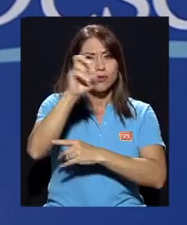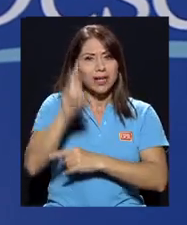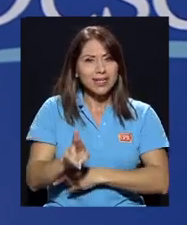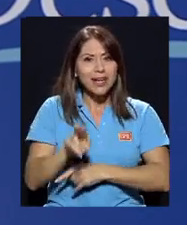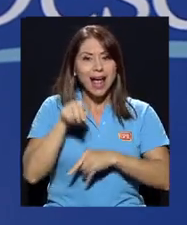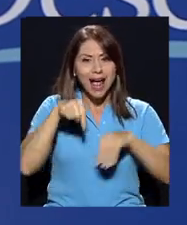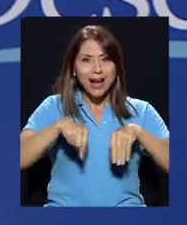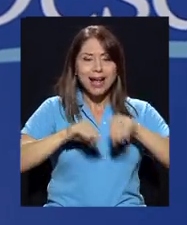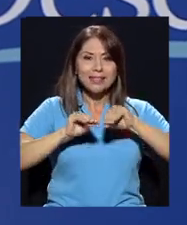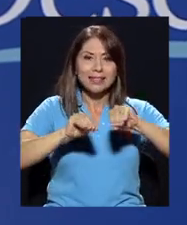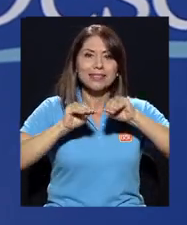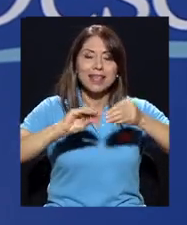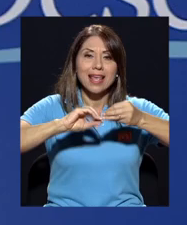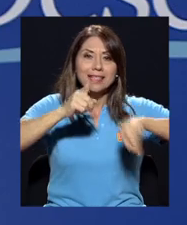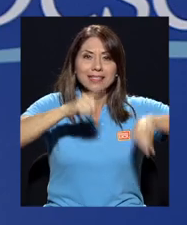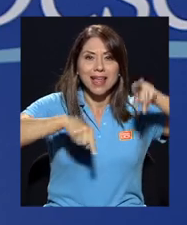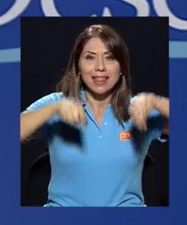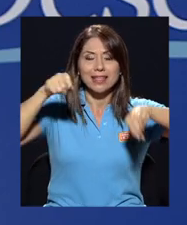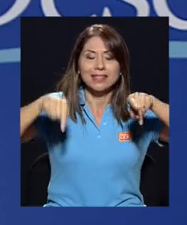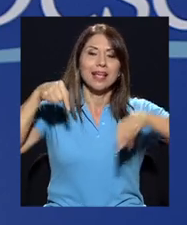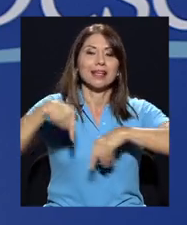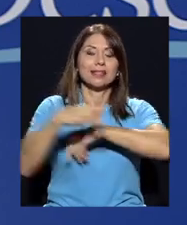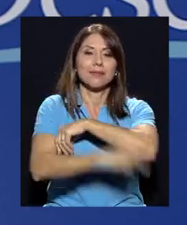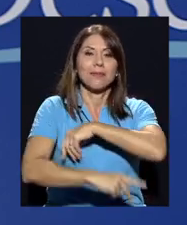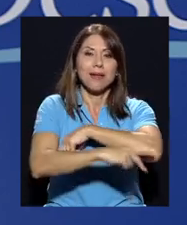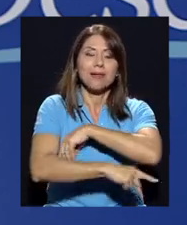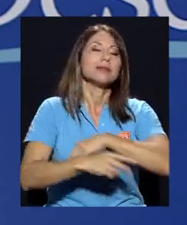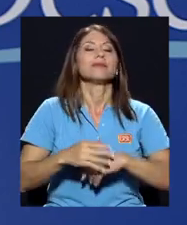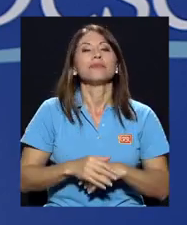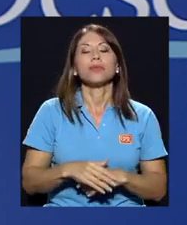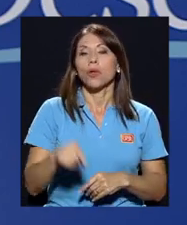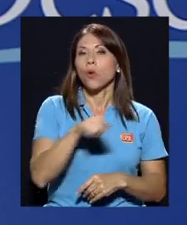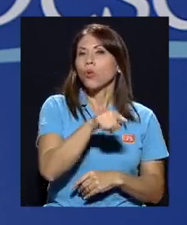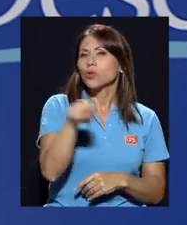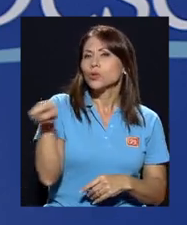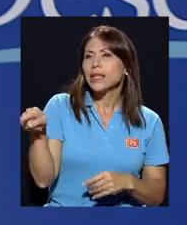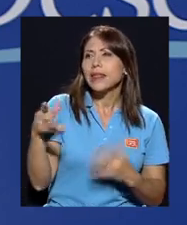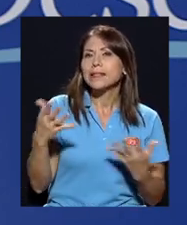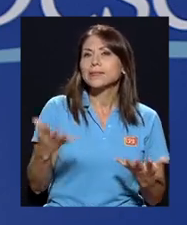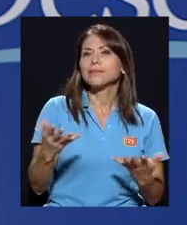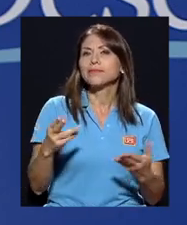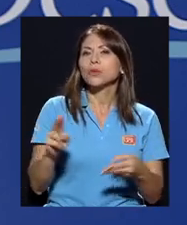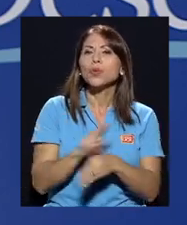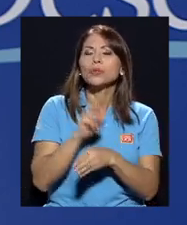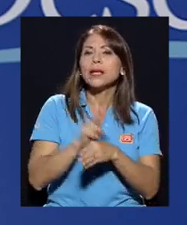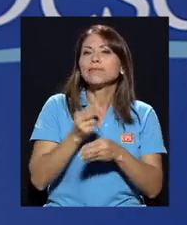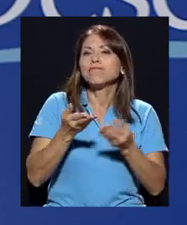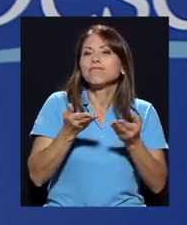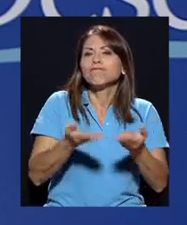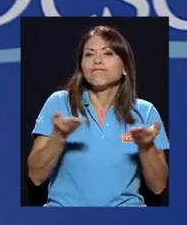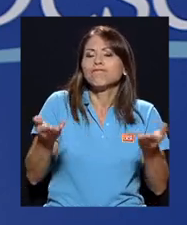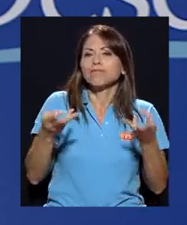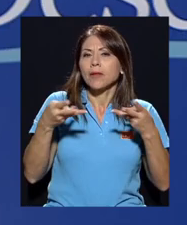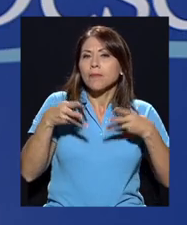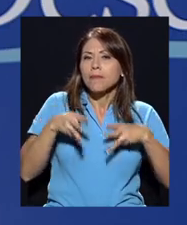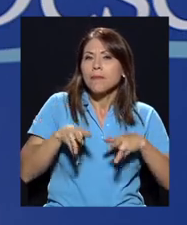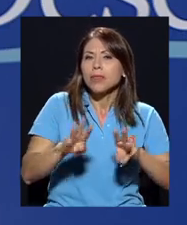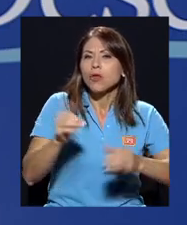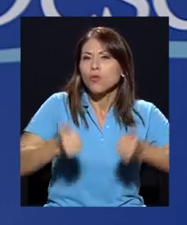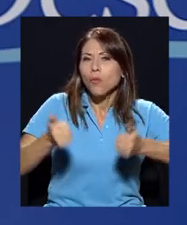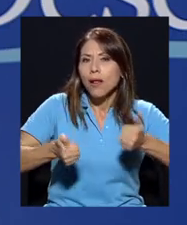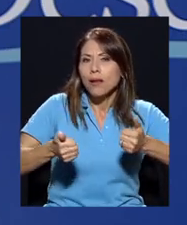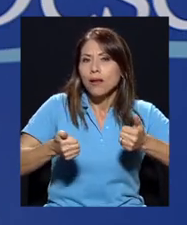estadística en este país ustedes cuál es el método por así decirlo la herramienta que ustedes escogen para